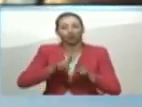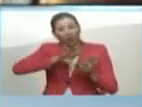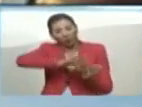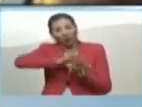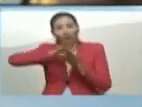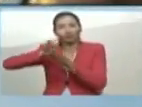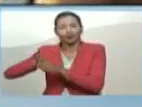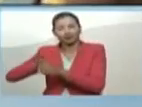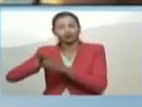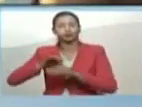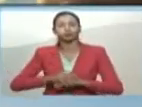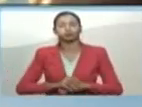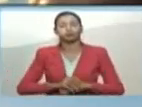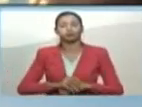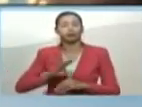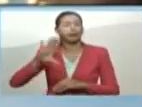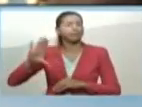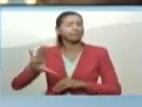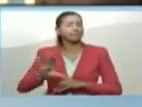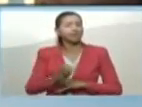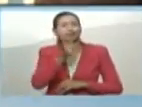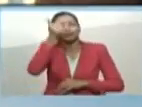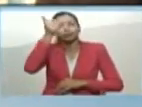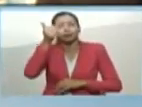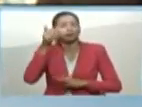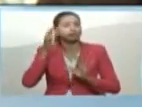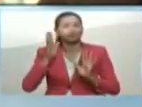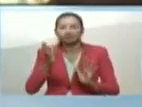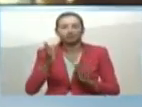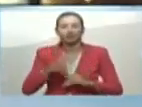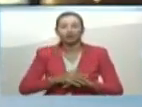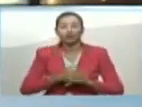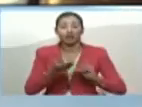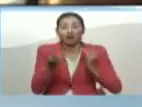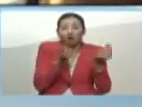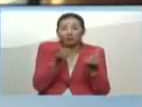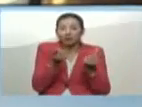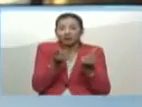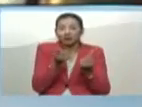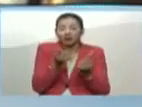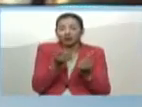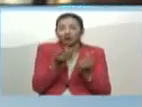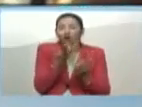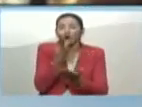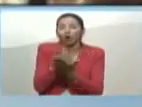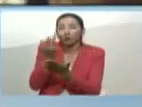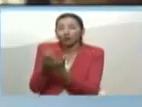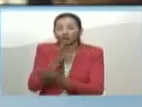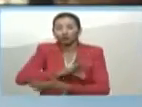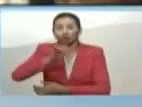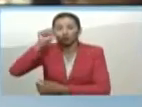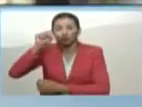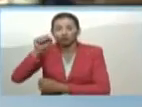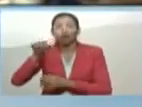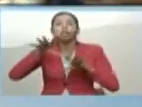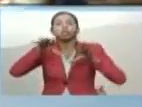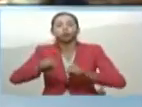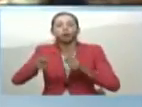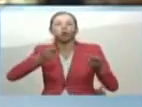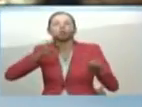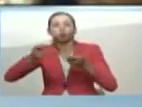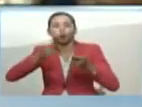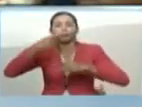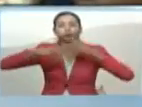como punto central, presidente, dice que la economía comunal socialista, con el control de los medios de producción y la industria,